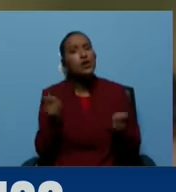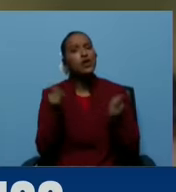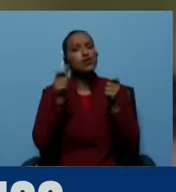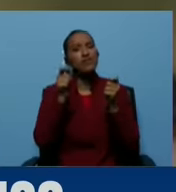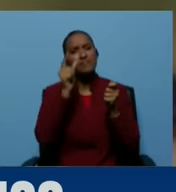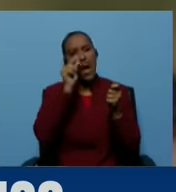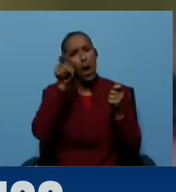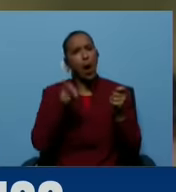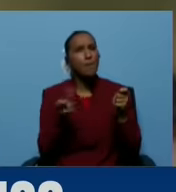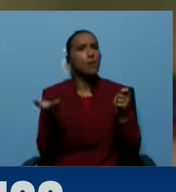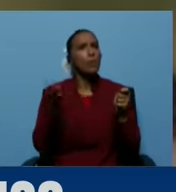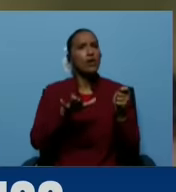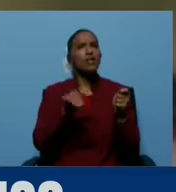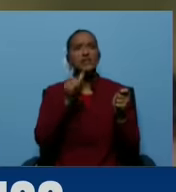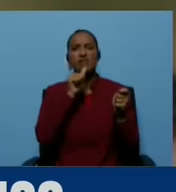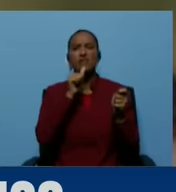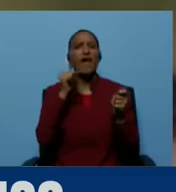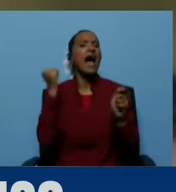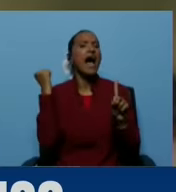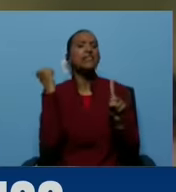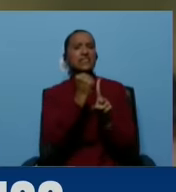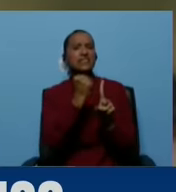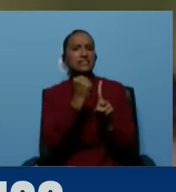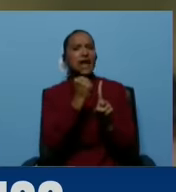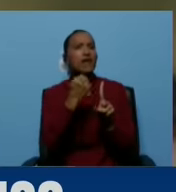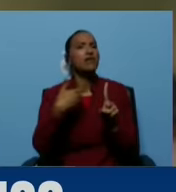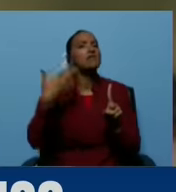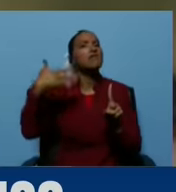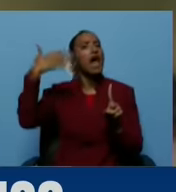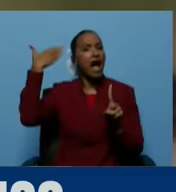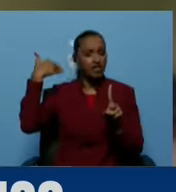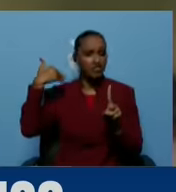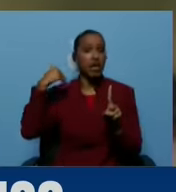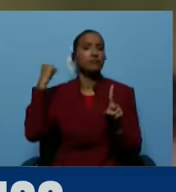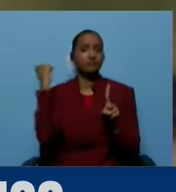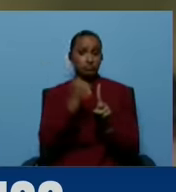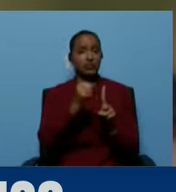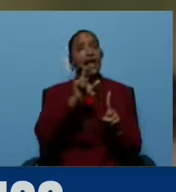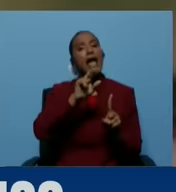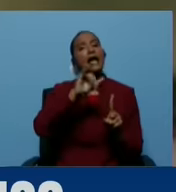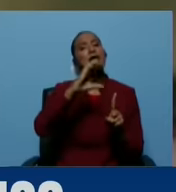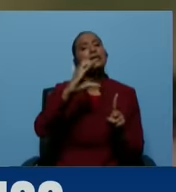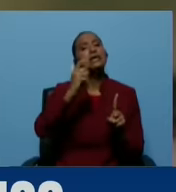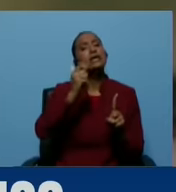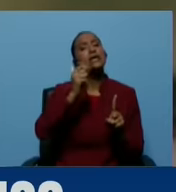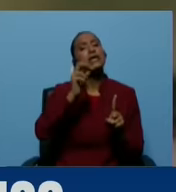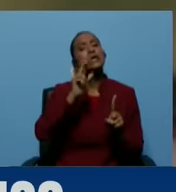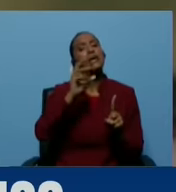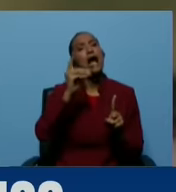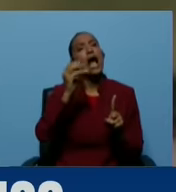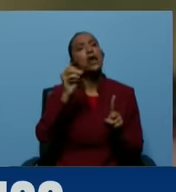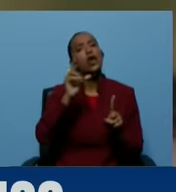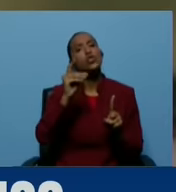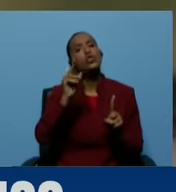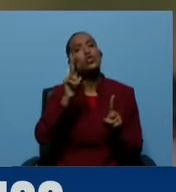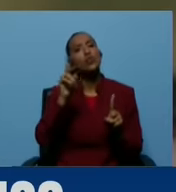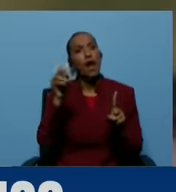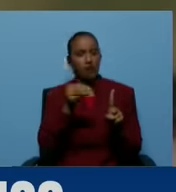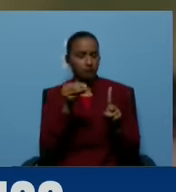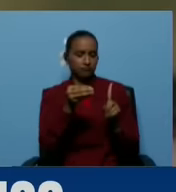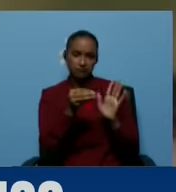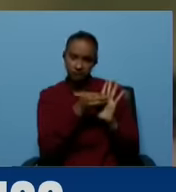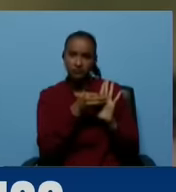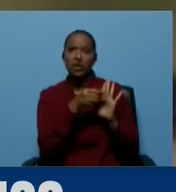venezolanas, que fue asesinado por el extremismo, por la extrema derecha, Ricardo Durán. Lo ponen a votar, es como una especie de burla